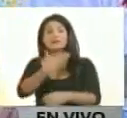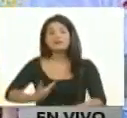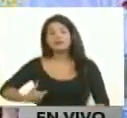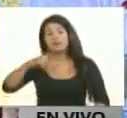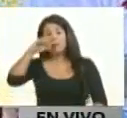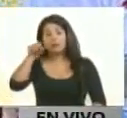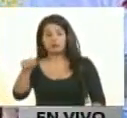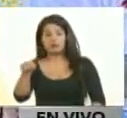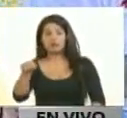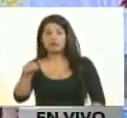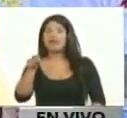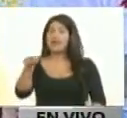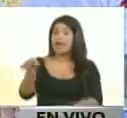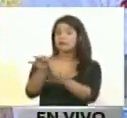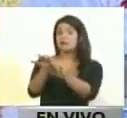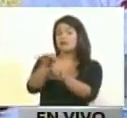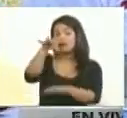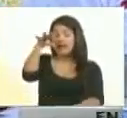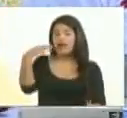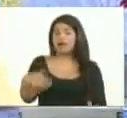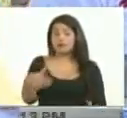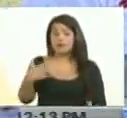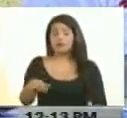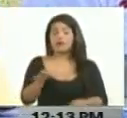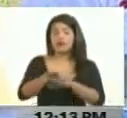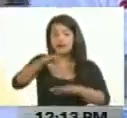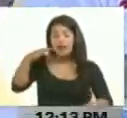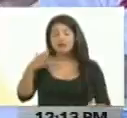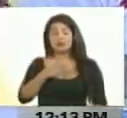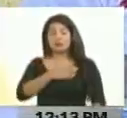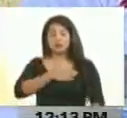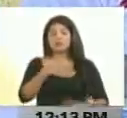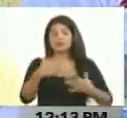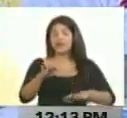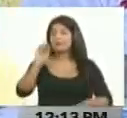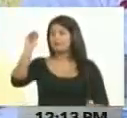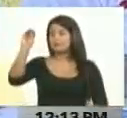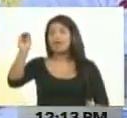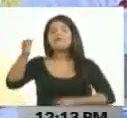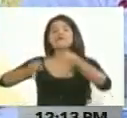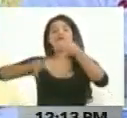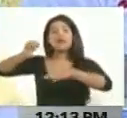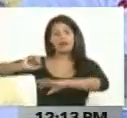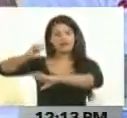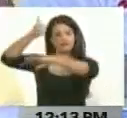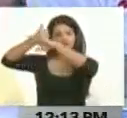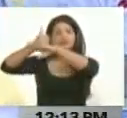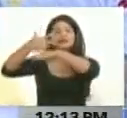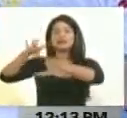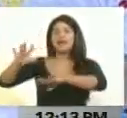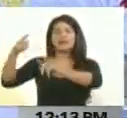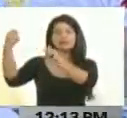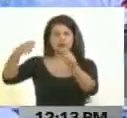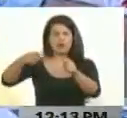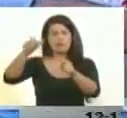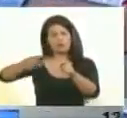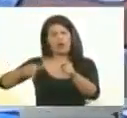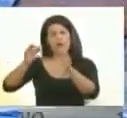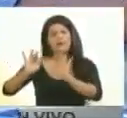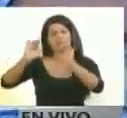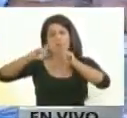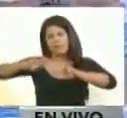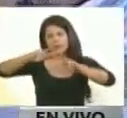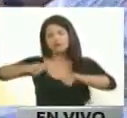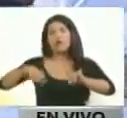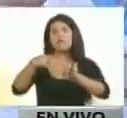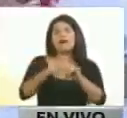muy grave. Ya nosotros estamos ante la fiscalía, se ha designado un fiscal especial para tal fin y un equipo especial